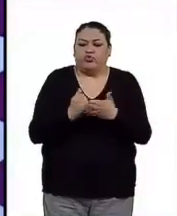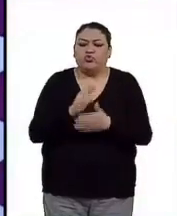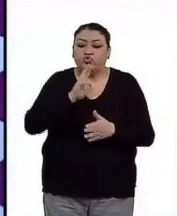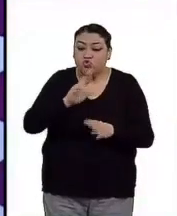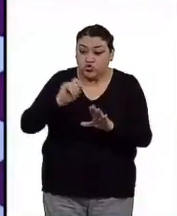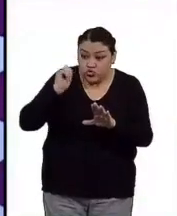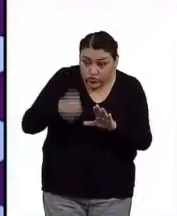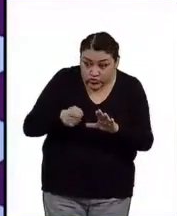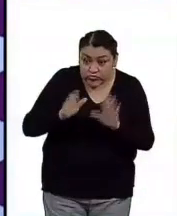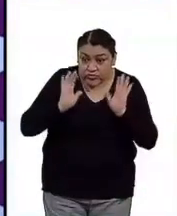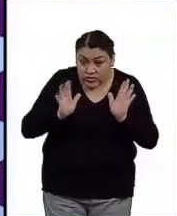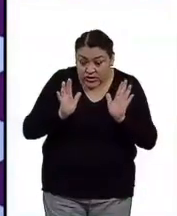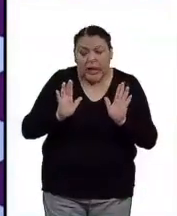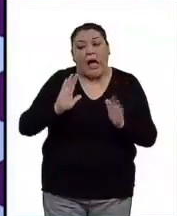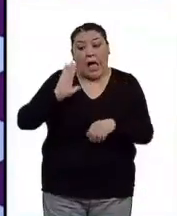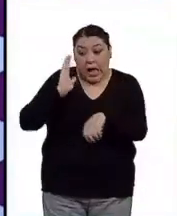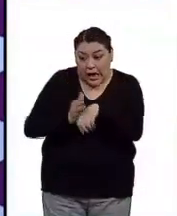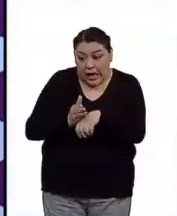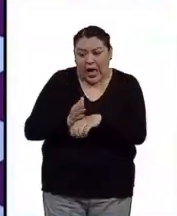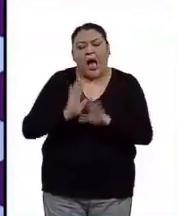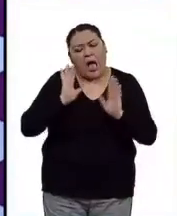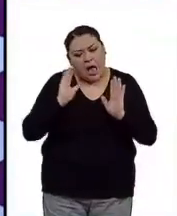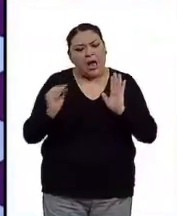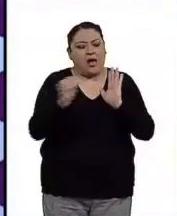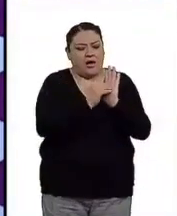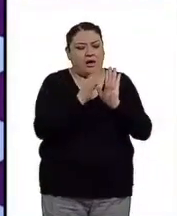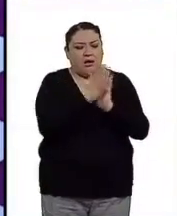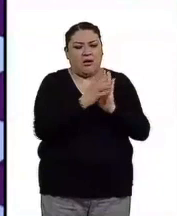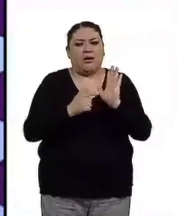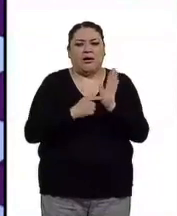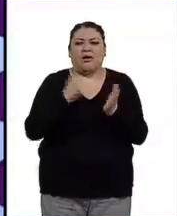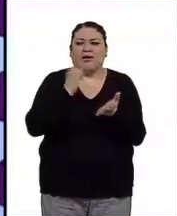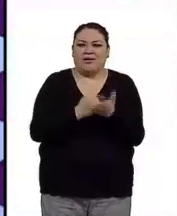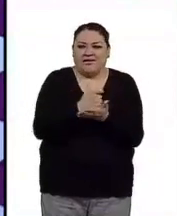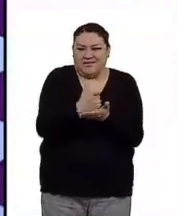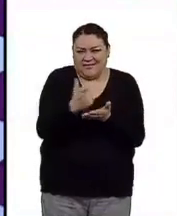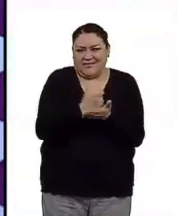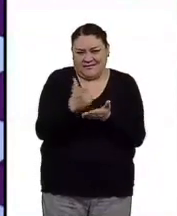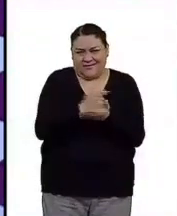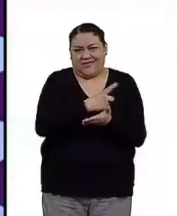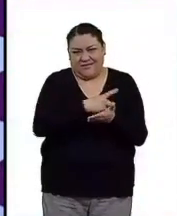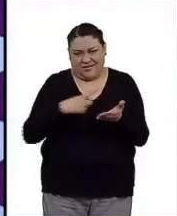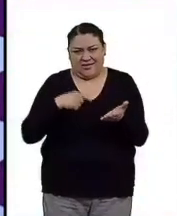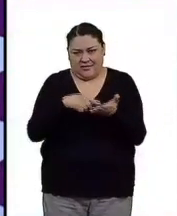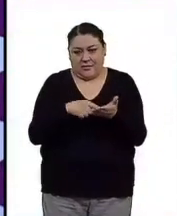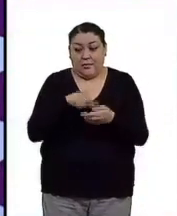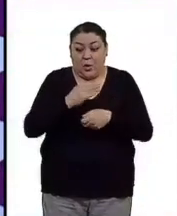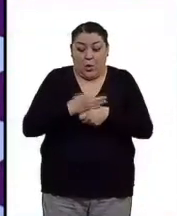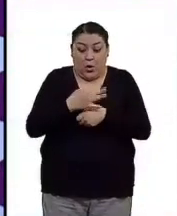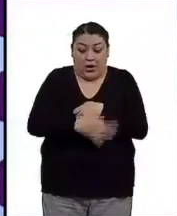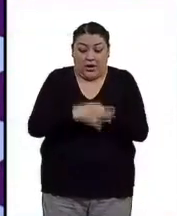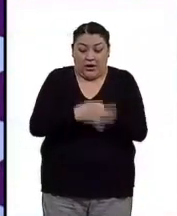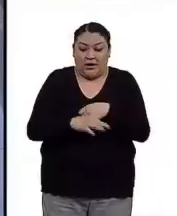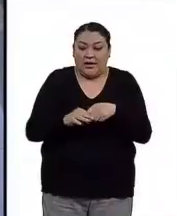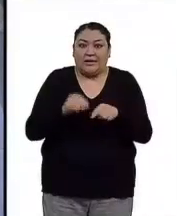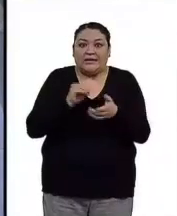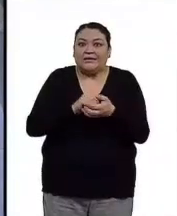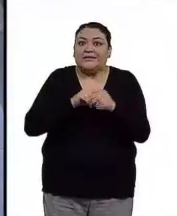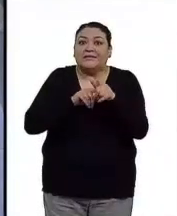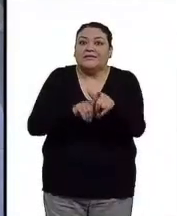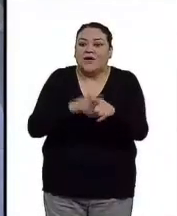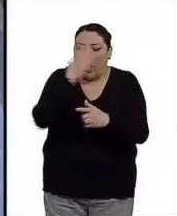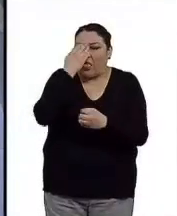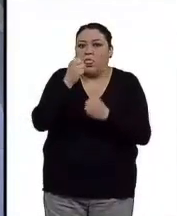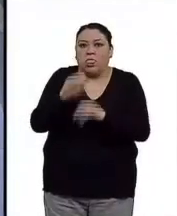juicio, pues bueno, la condena va a venir incluyendo las cuotas de seguridad social, pero mientras ya hiciste algo, ya no dejaste a